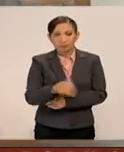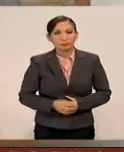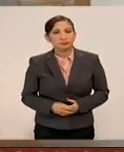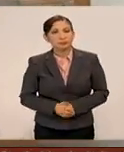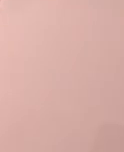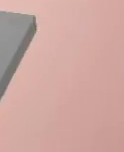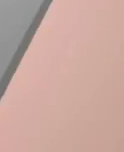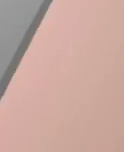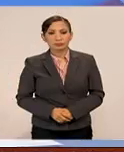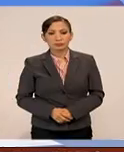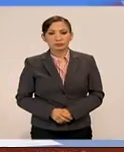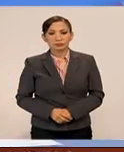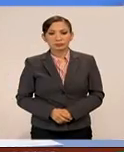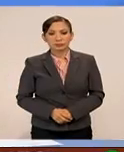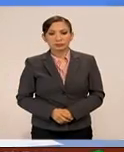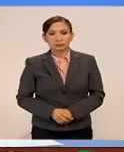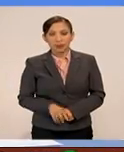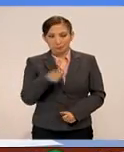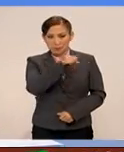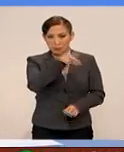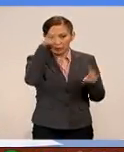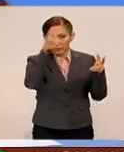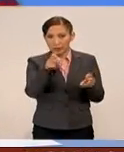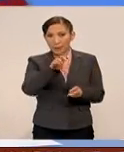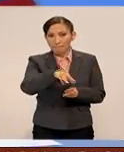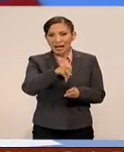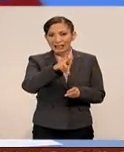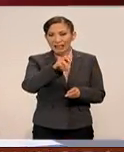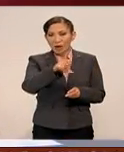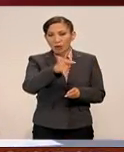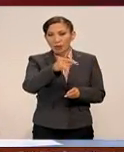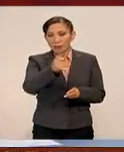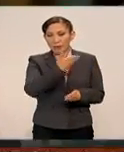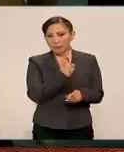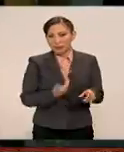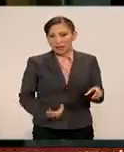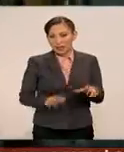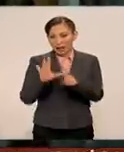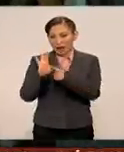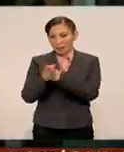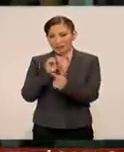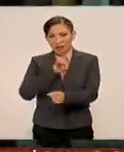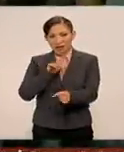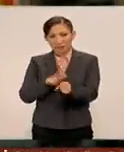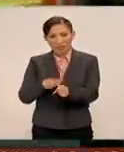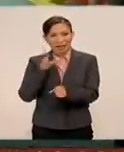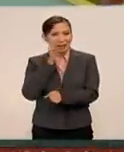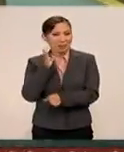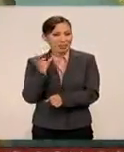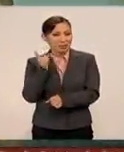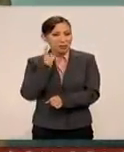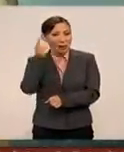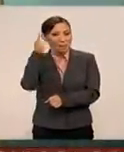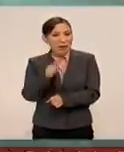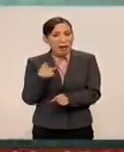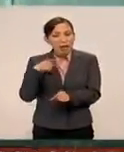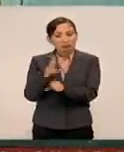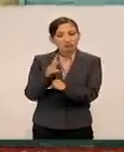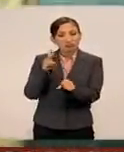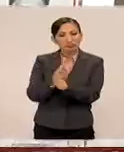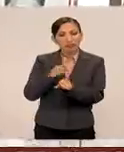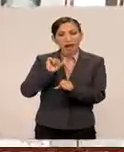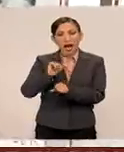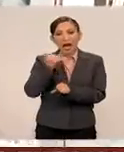determinación. Más sobre este caso, María Guadalupe Murjía, presidenta de la Comisión Especial de la Cámara de Diputados para dar seguimiento al